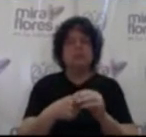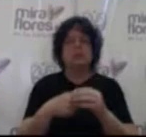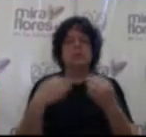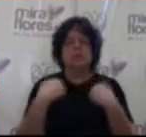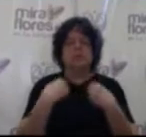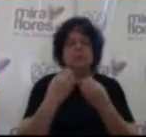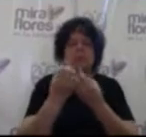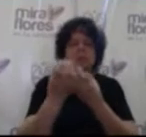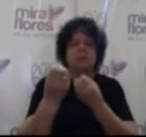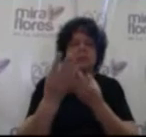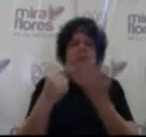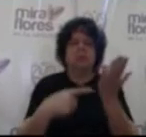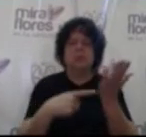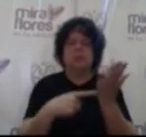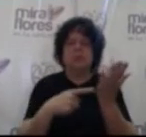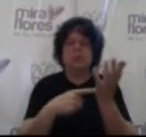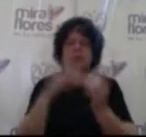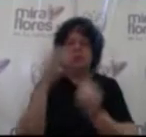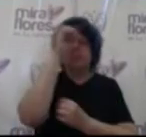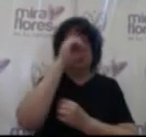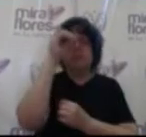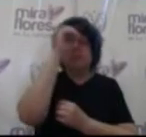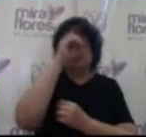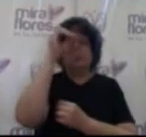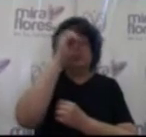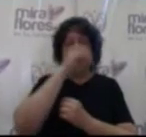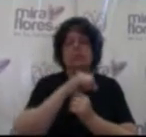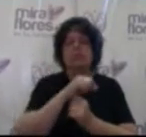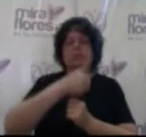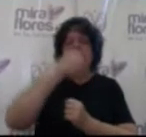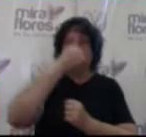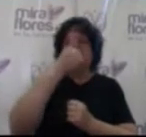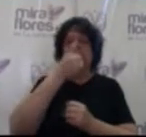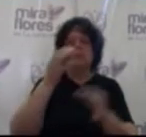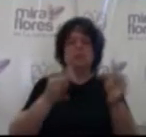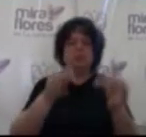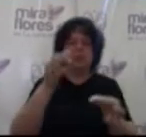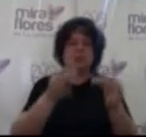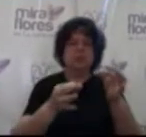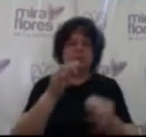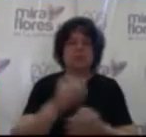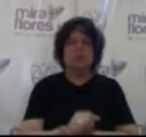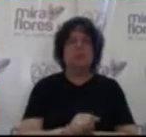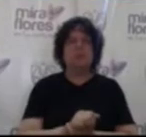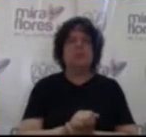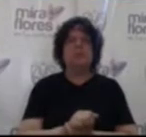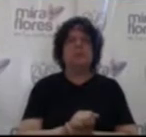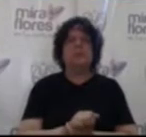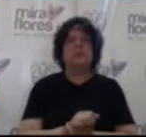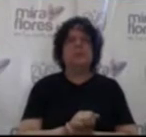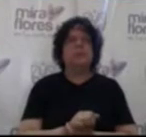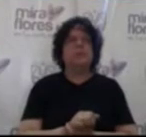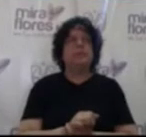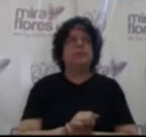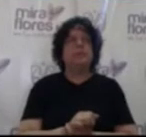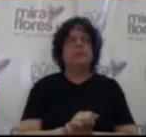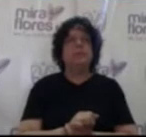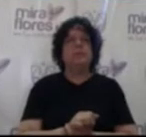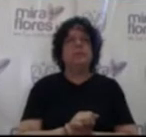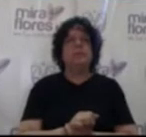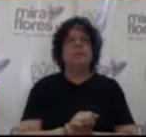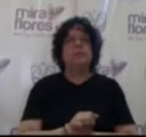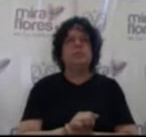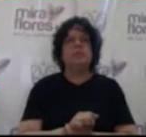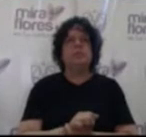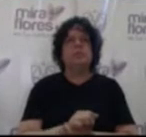técnicos correspondientes y la opinión de la Gerencia de Asesoría Jurídica para consideración del Consejo Municipal, señor alcalde. Muy bien, y